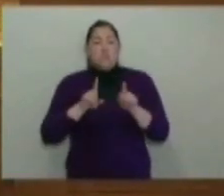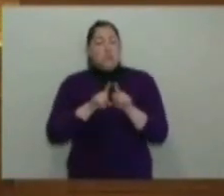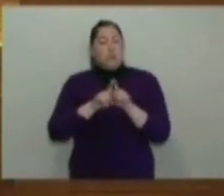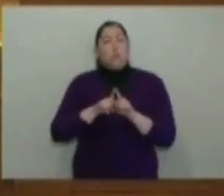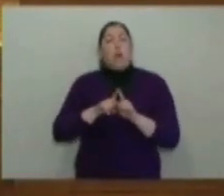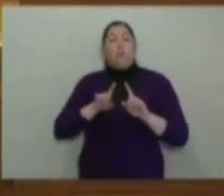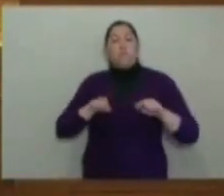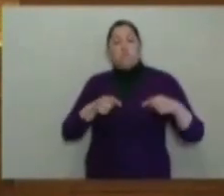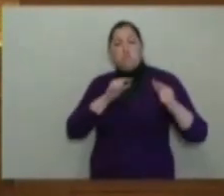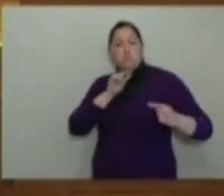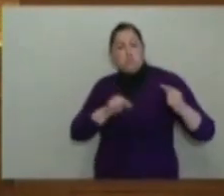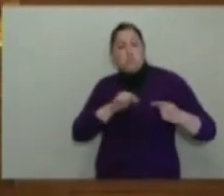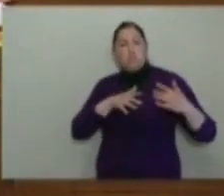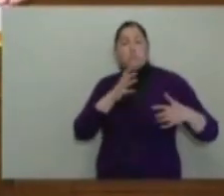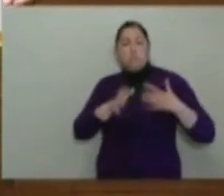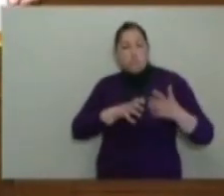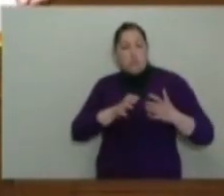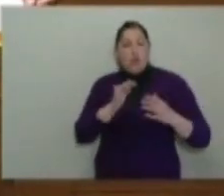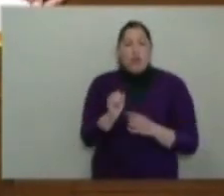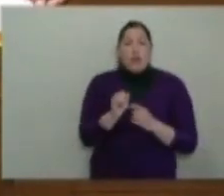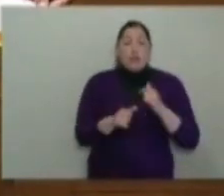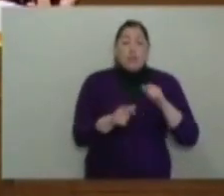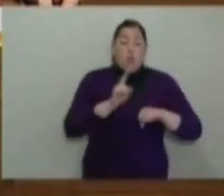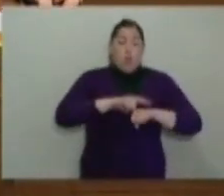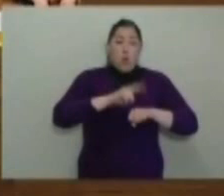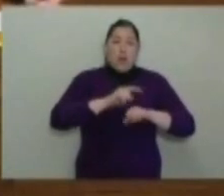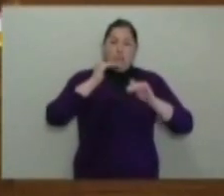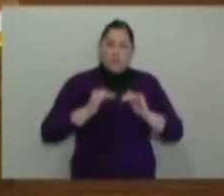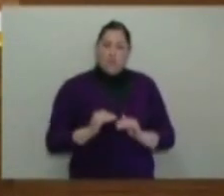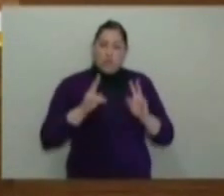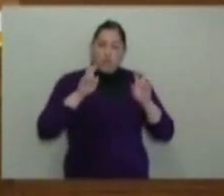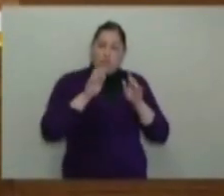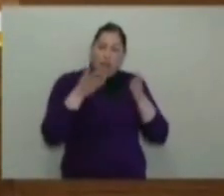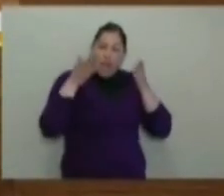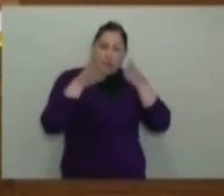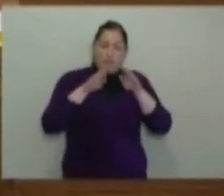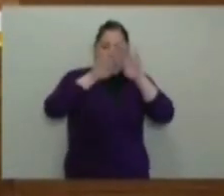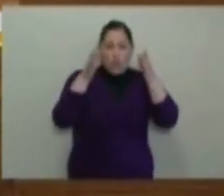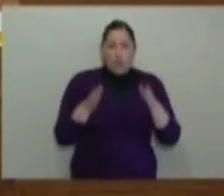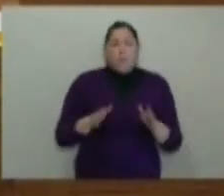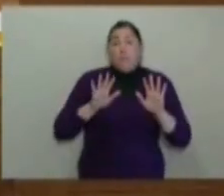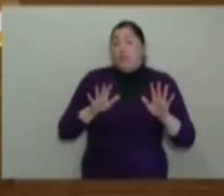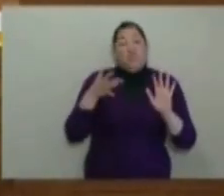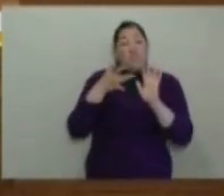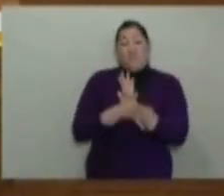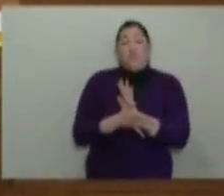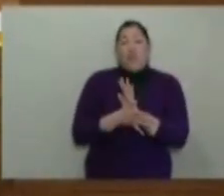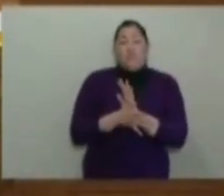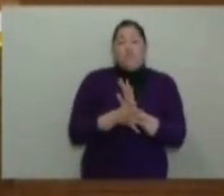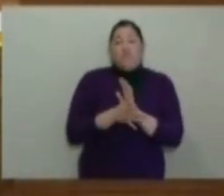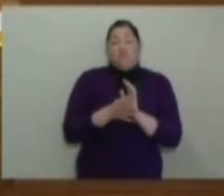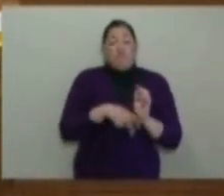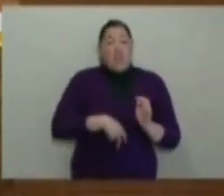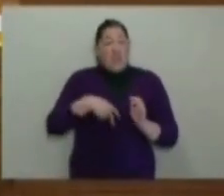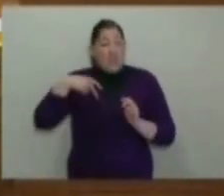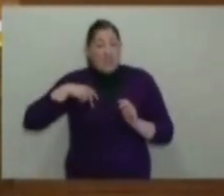recorte en el número de horas en el servicio de ayuda a domicilio pero expresaba digamos un principio general expresaba el principio general